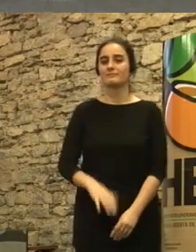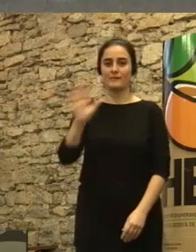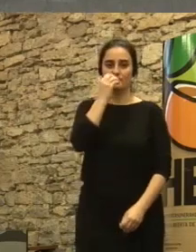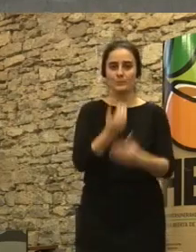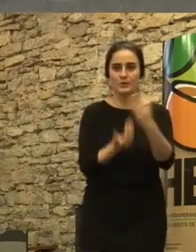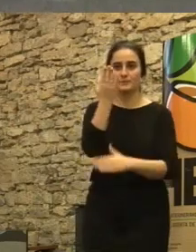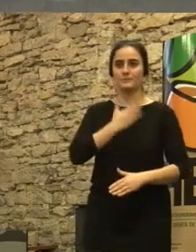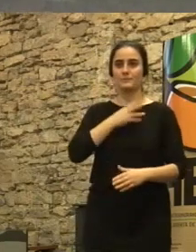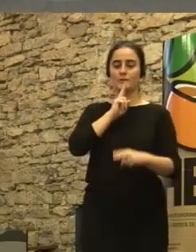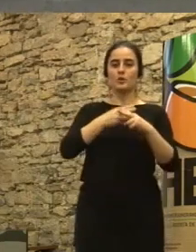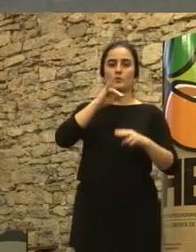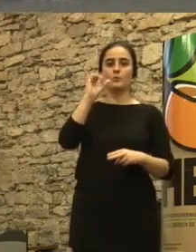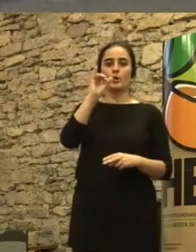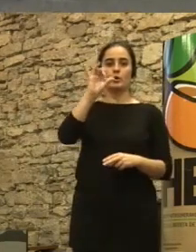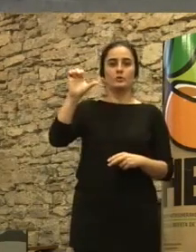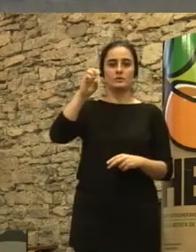Hola, Gloria. Mi nombre es José María.